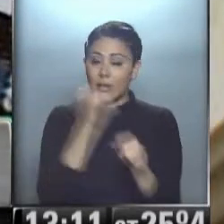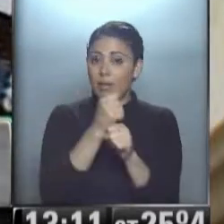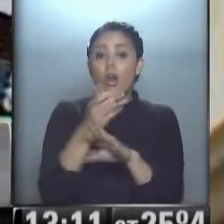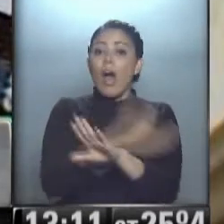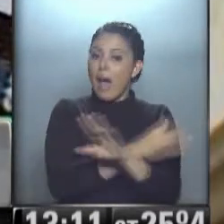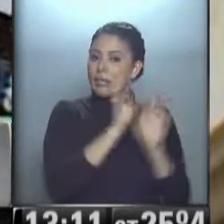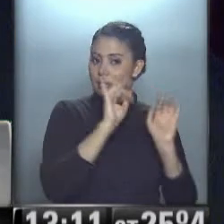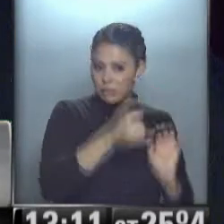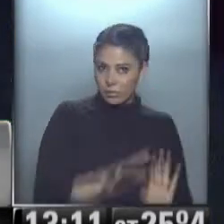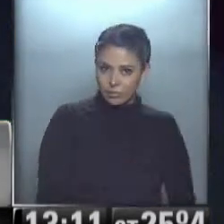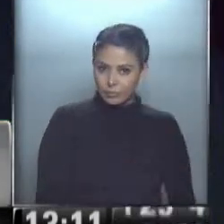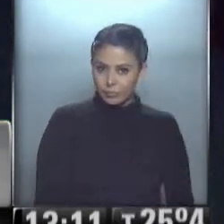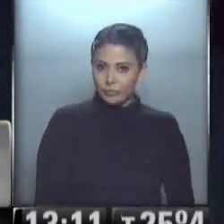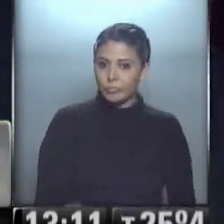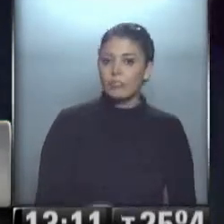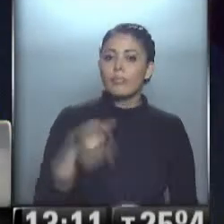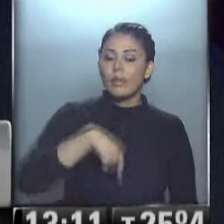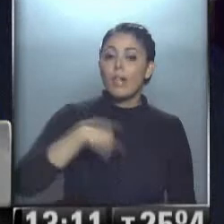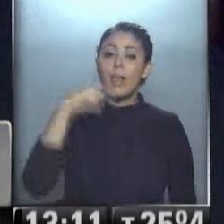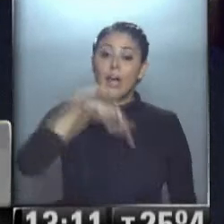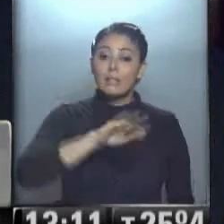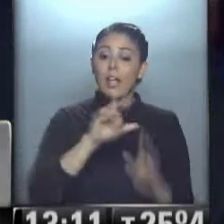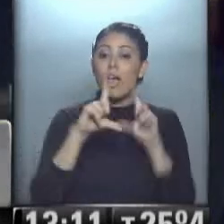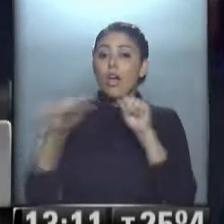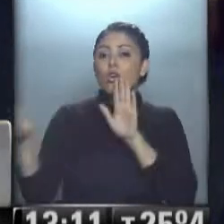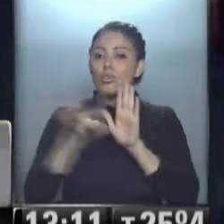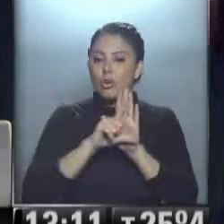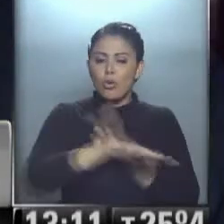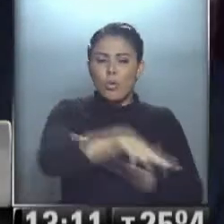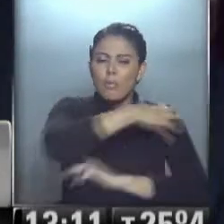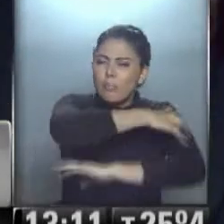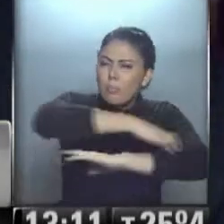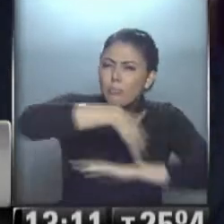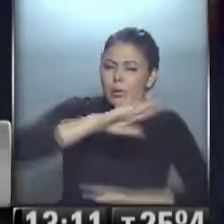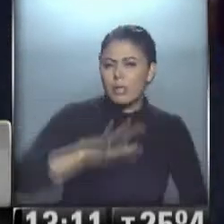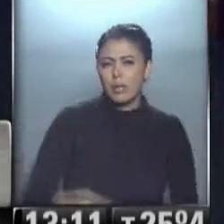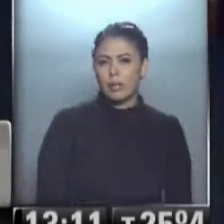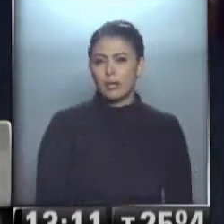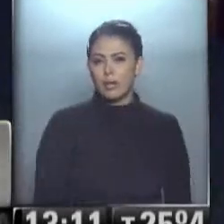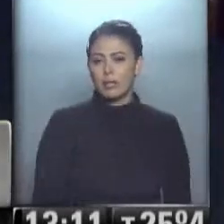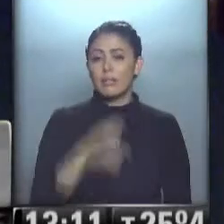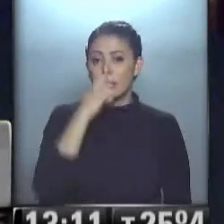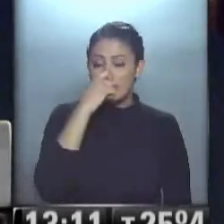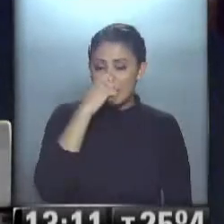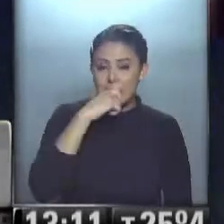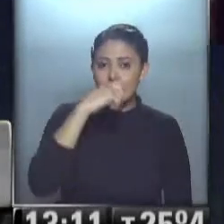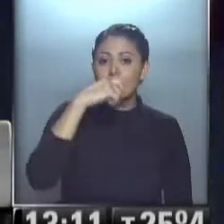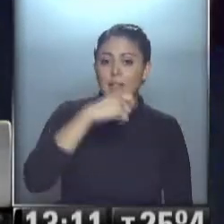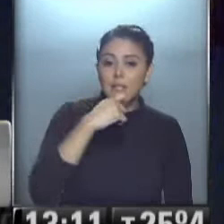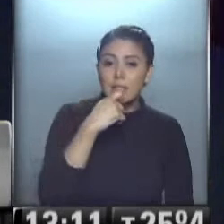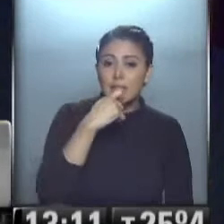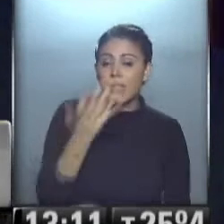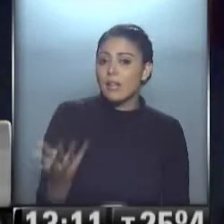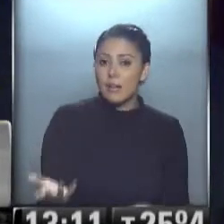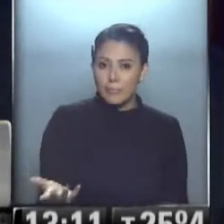previo adolece este este código para los sectores más vulnerables sobre todo en la en la inserción de la